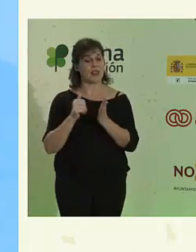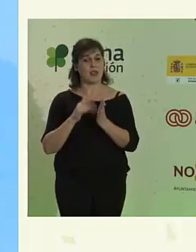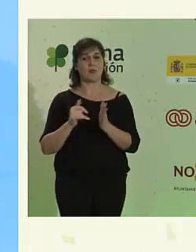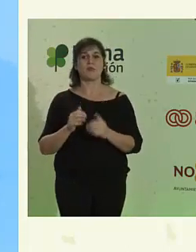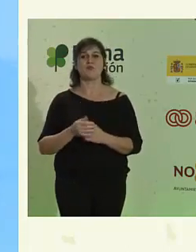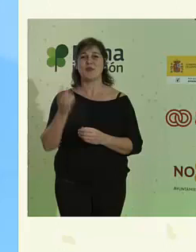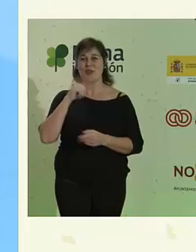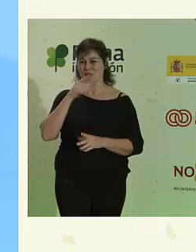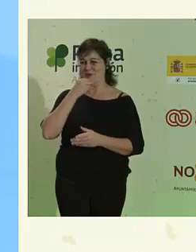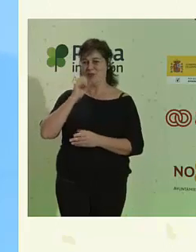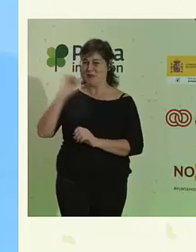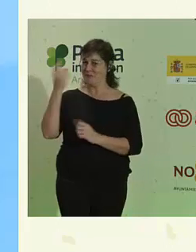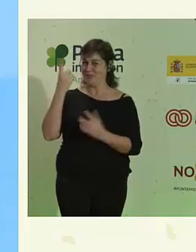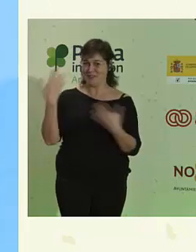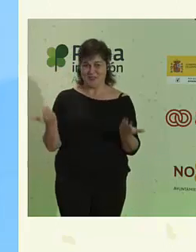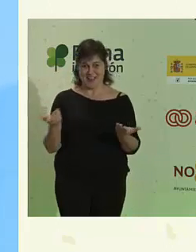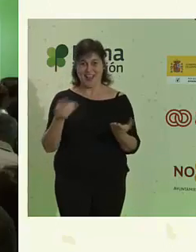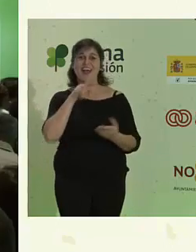herma.